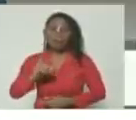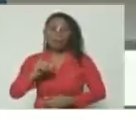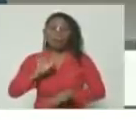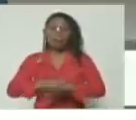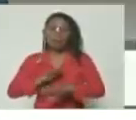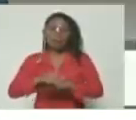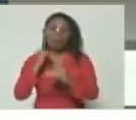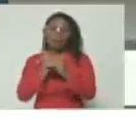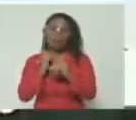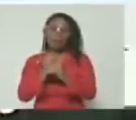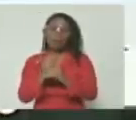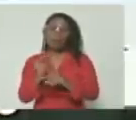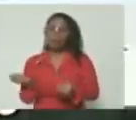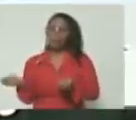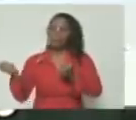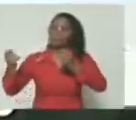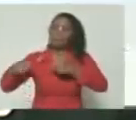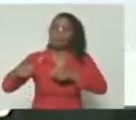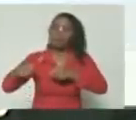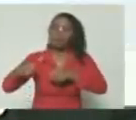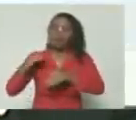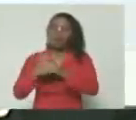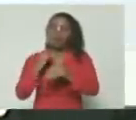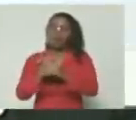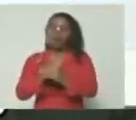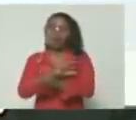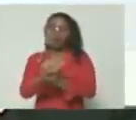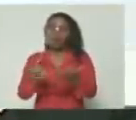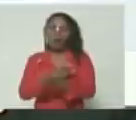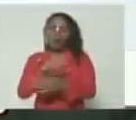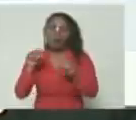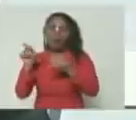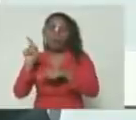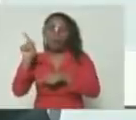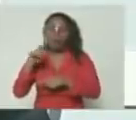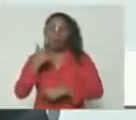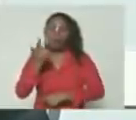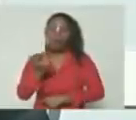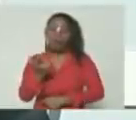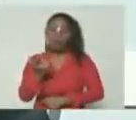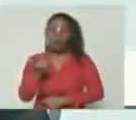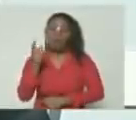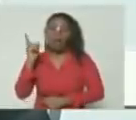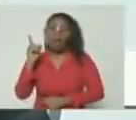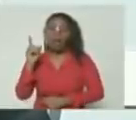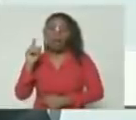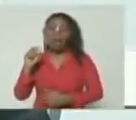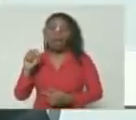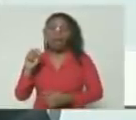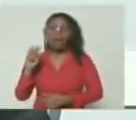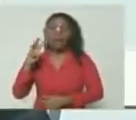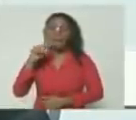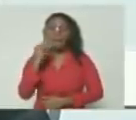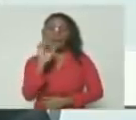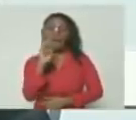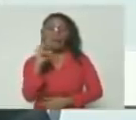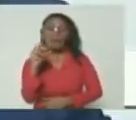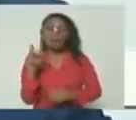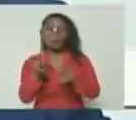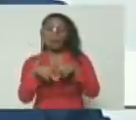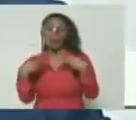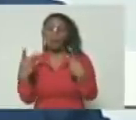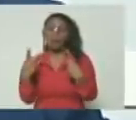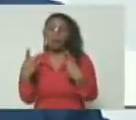Estaban apostando a un desastre, lo anunciaron en el Miami Herald, en el New York